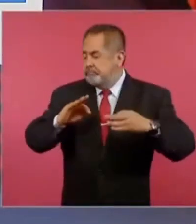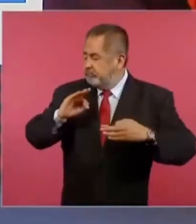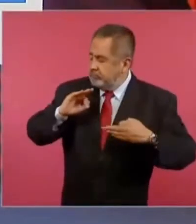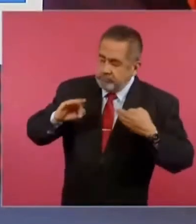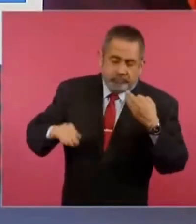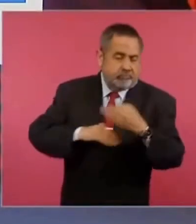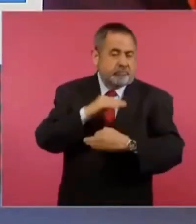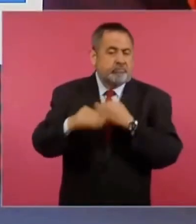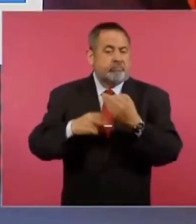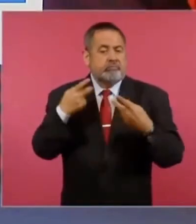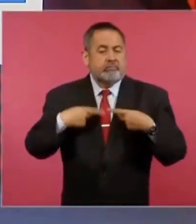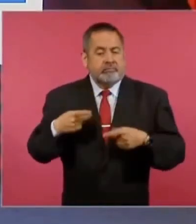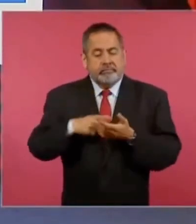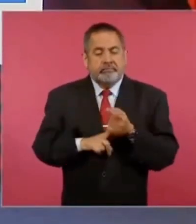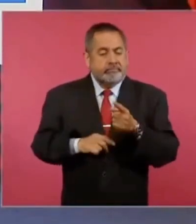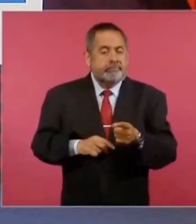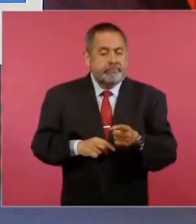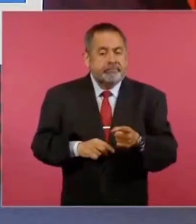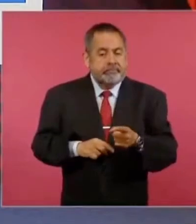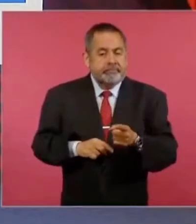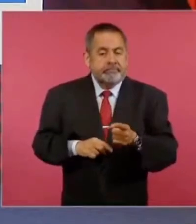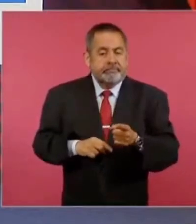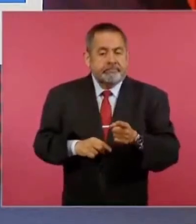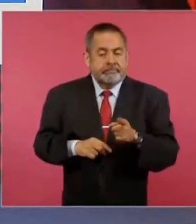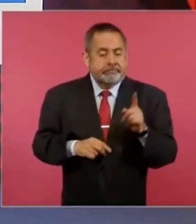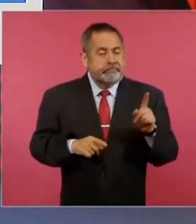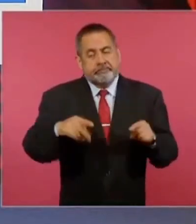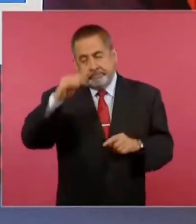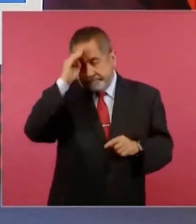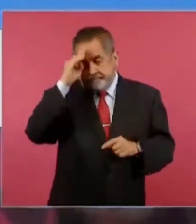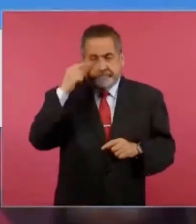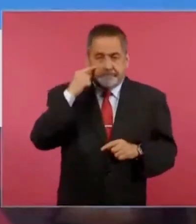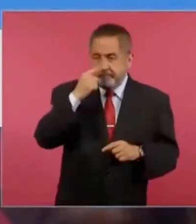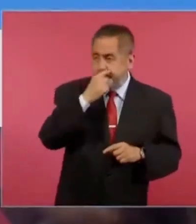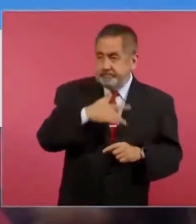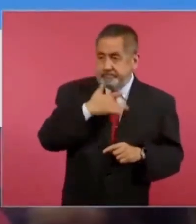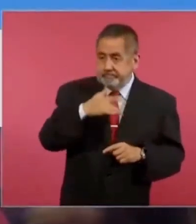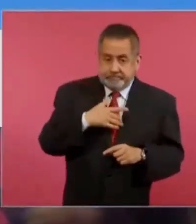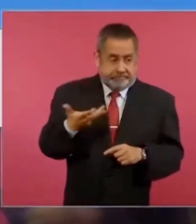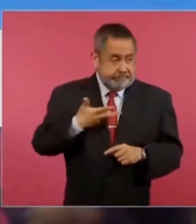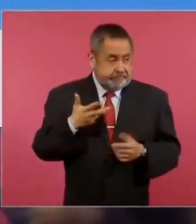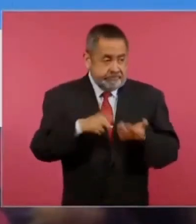todo el que considere que tiene